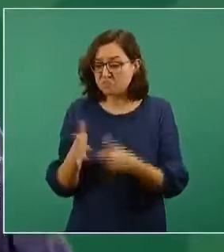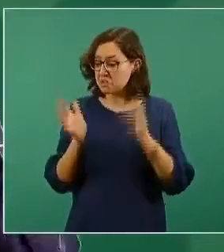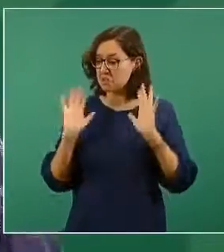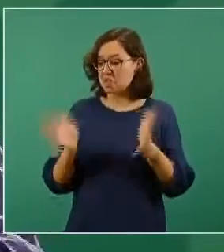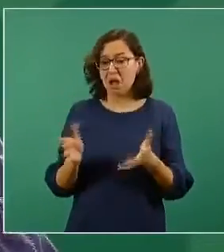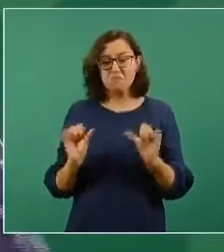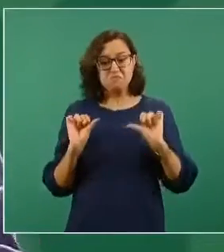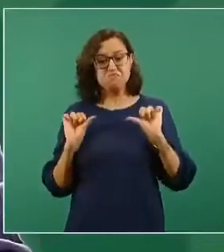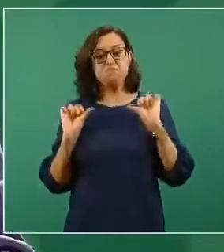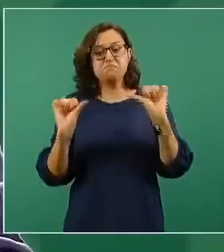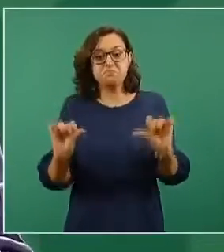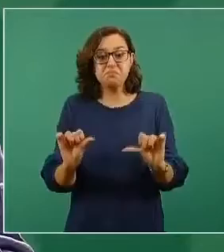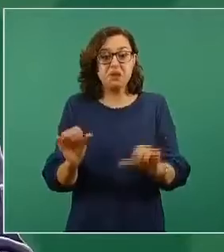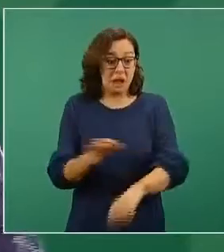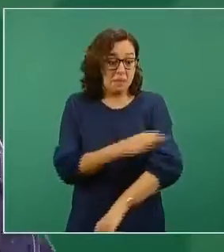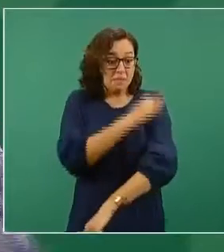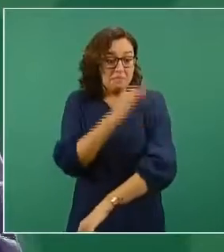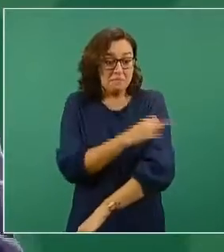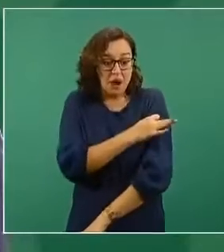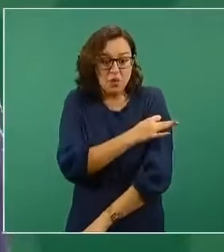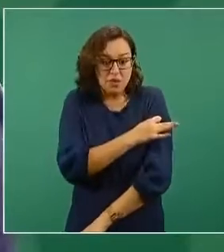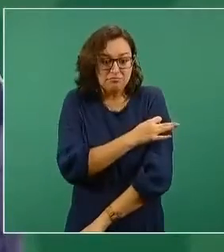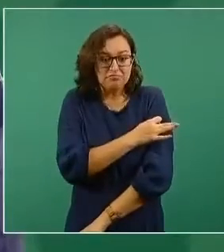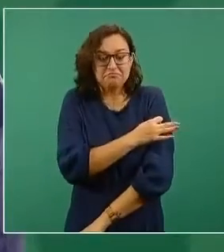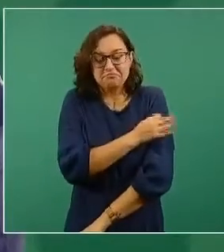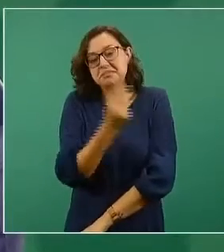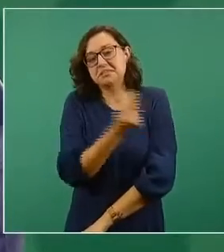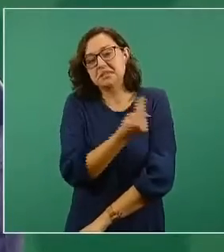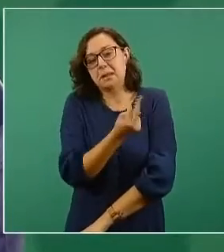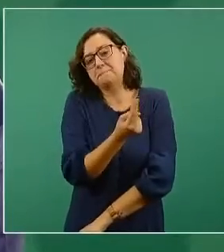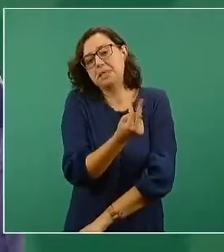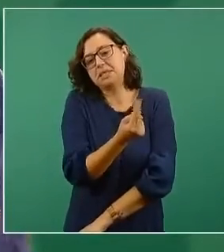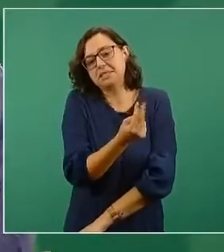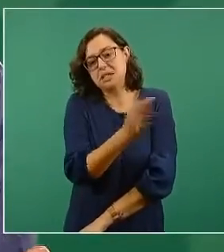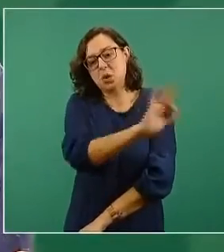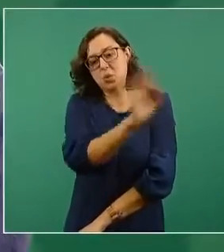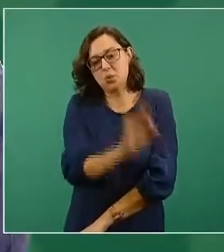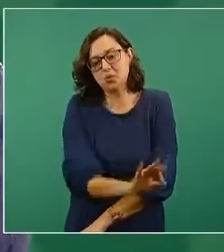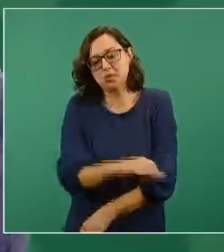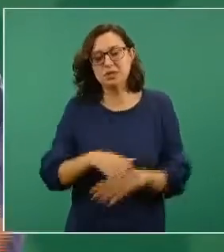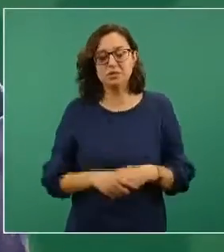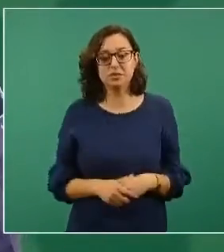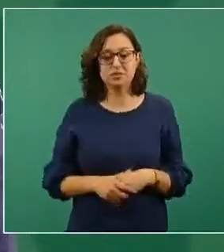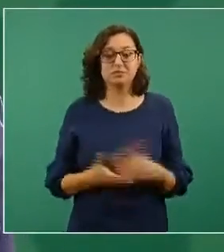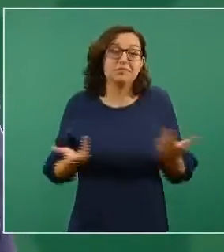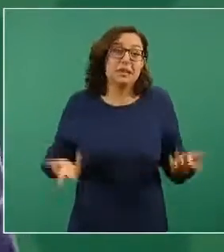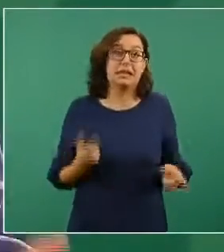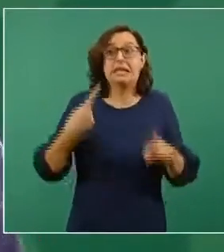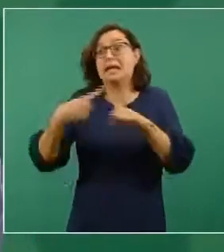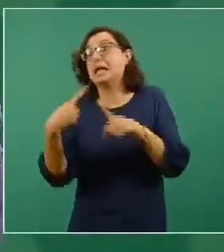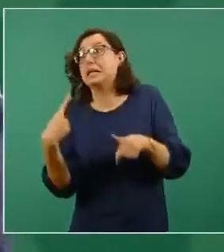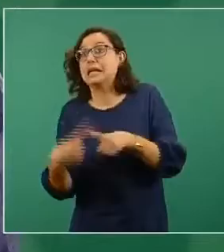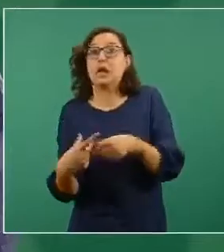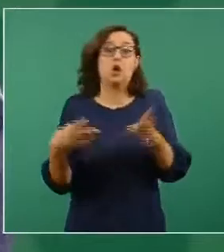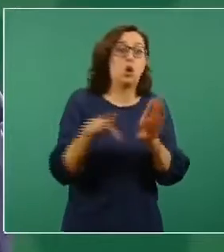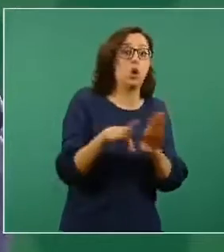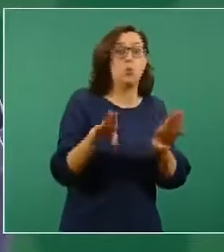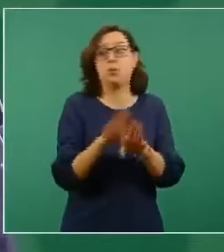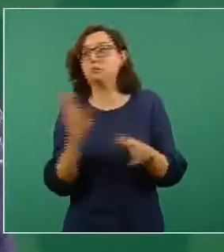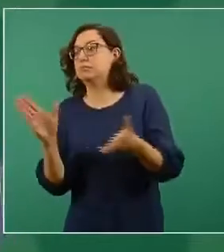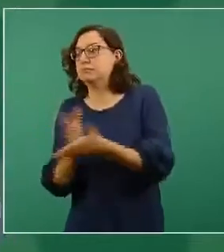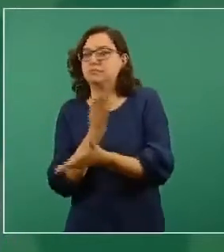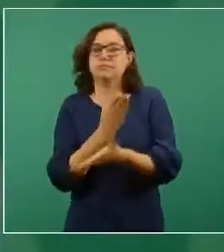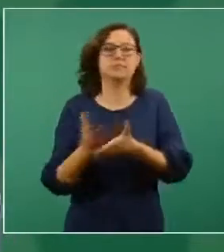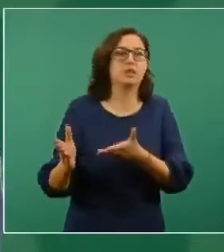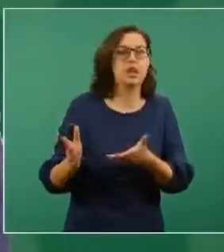falta 25% de lograr inmunidad. Obviamente no podemos seleccionar a unos y otros, los que